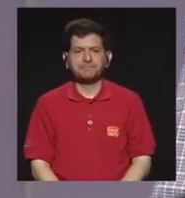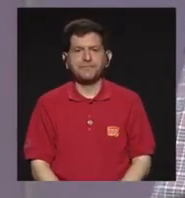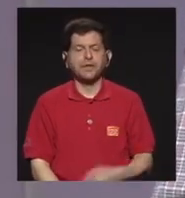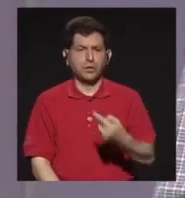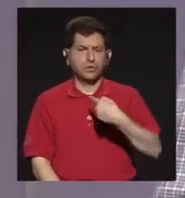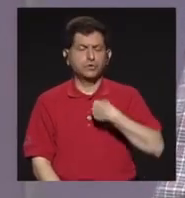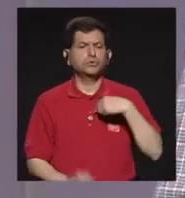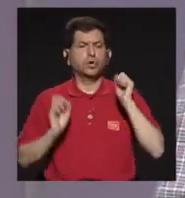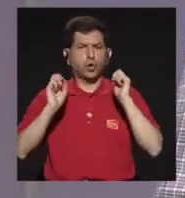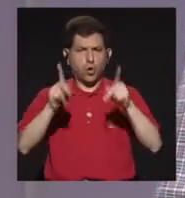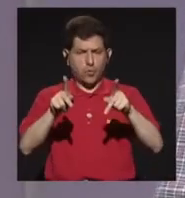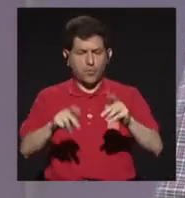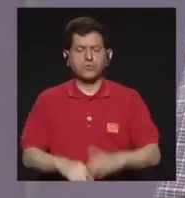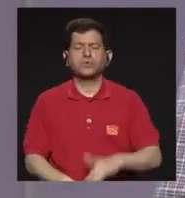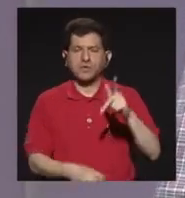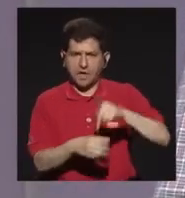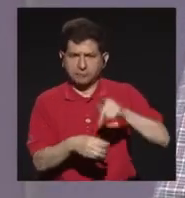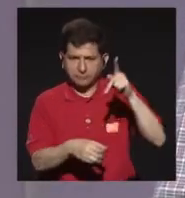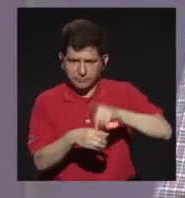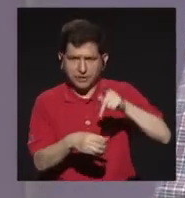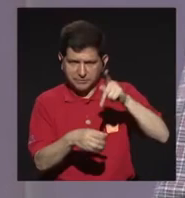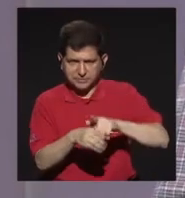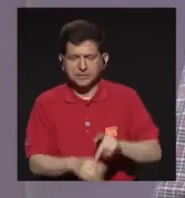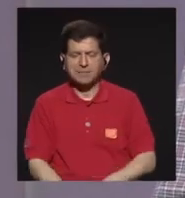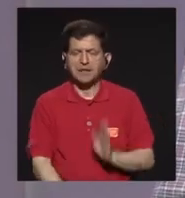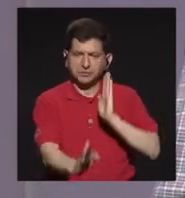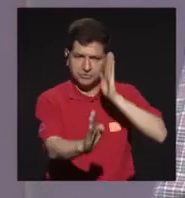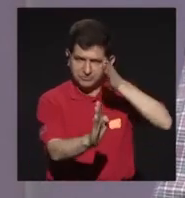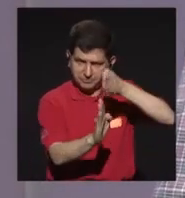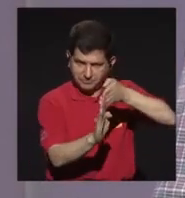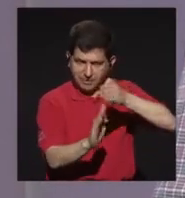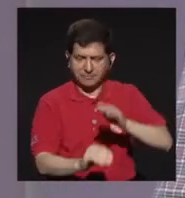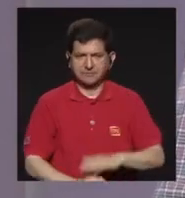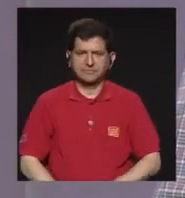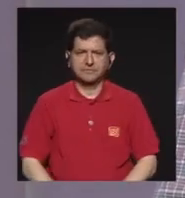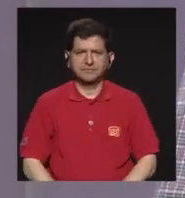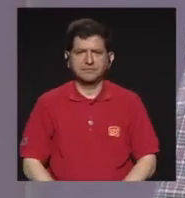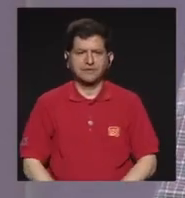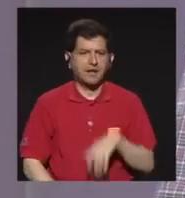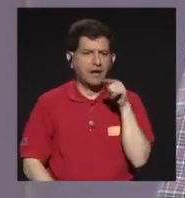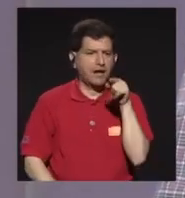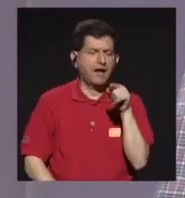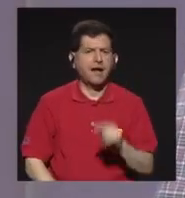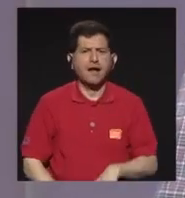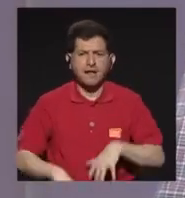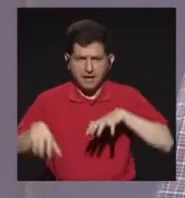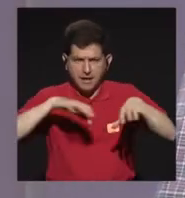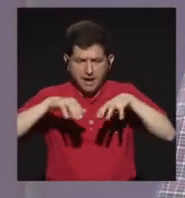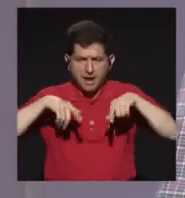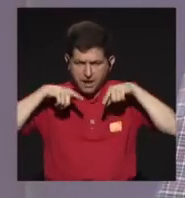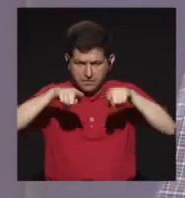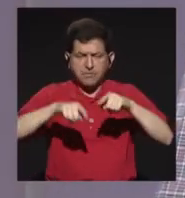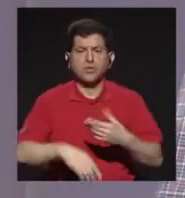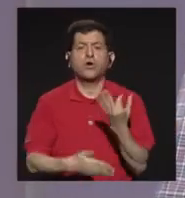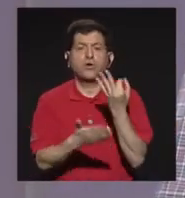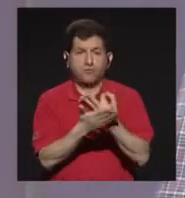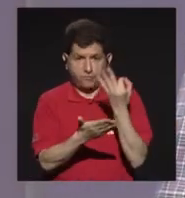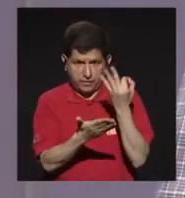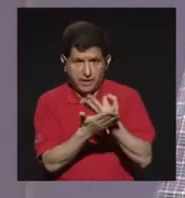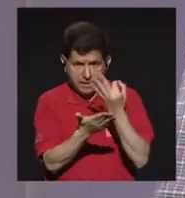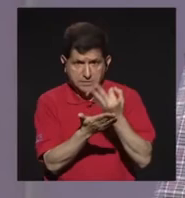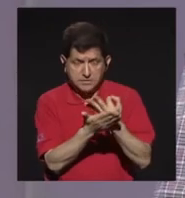tuve la oportunidad de tener una participación más directa en uno de esos eventos paralelos, que fue financiado